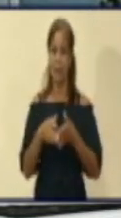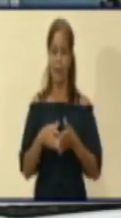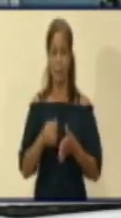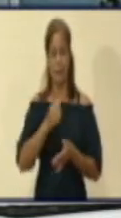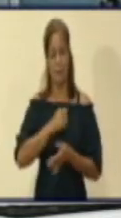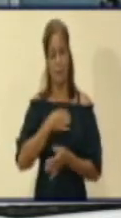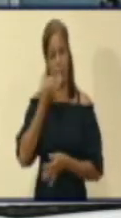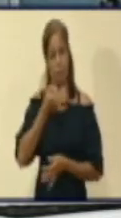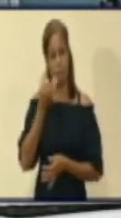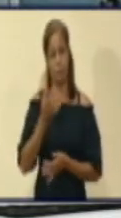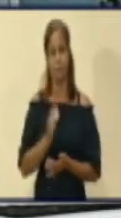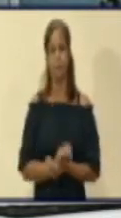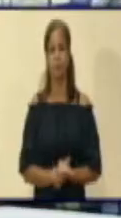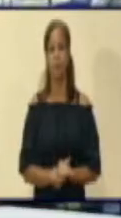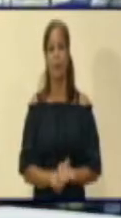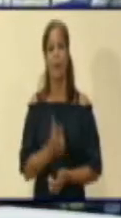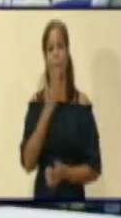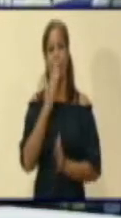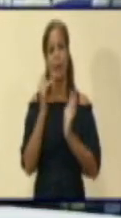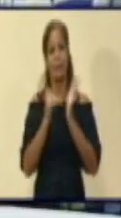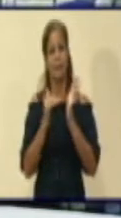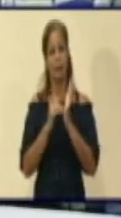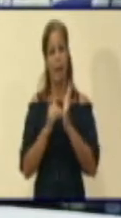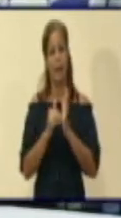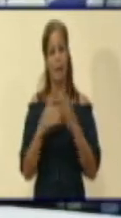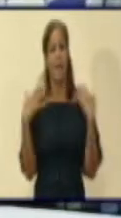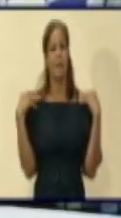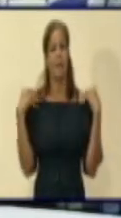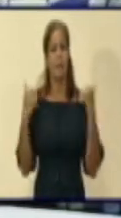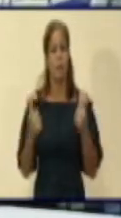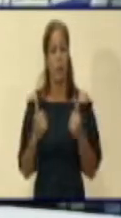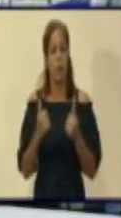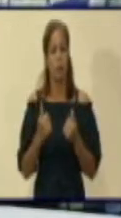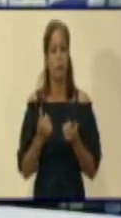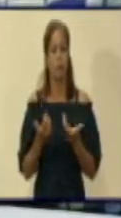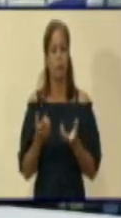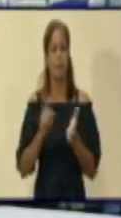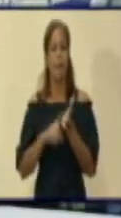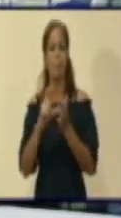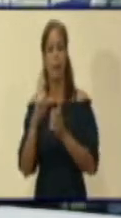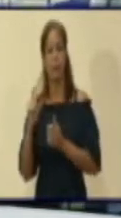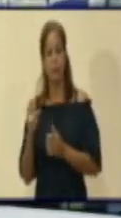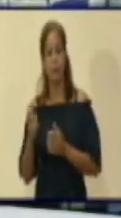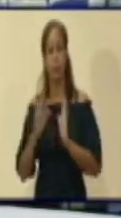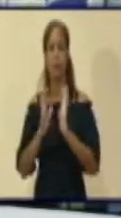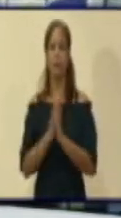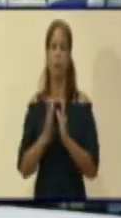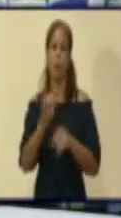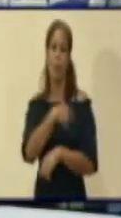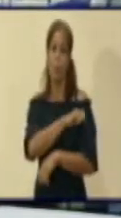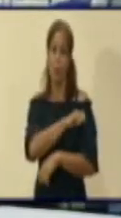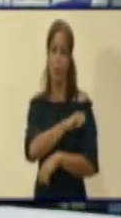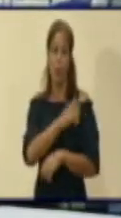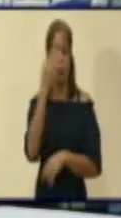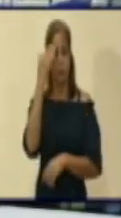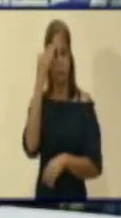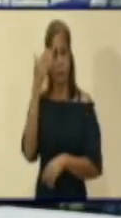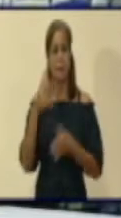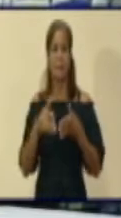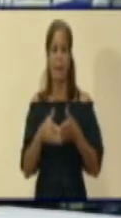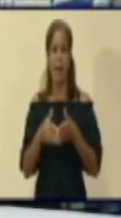últimas jornadas. Bueno, buenas tardes, Yonel, a la dirección del partido, el gobierno aquí presente, a todo el pueblo de Granma, sumarnos, por supuesto, la felicitación a todas las mujeres